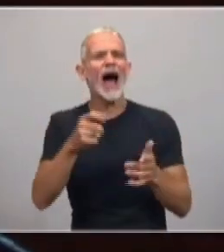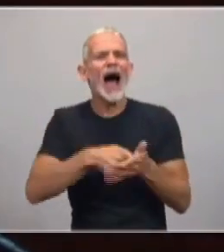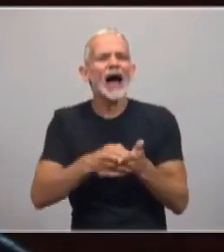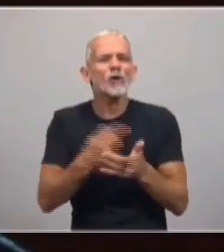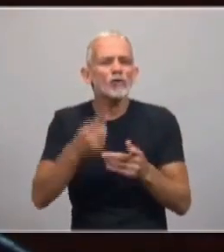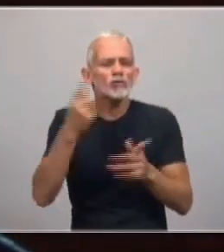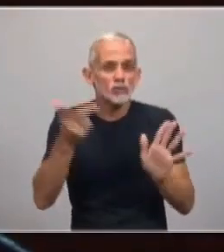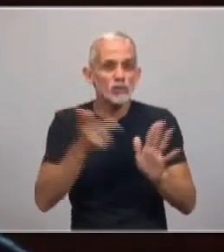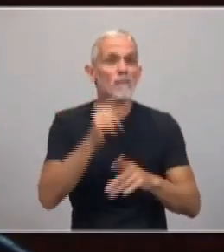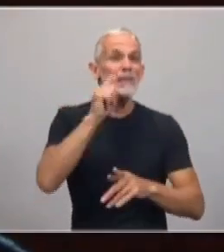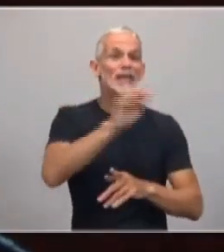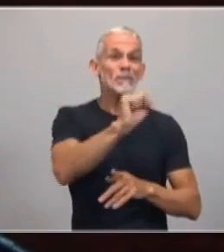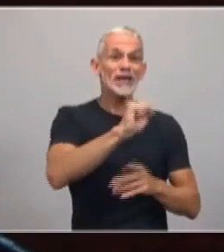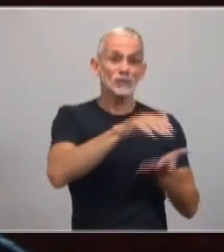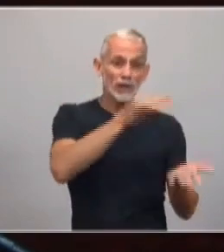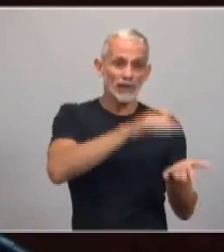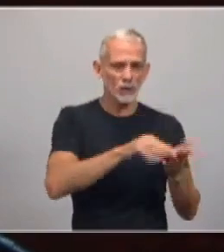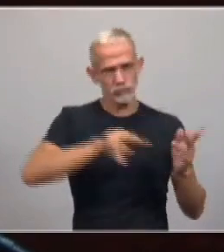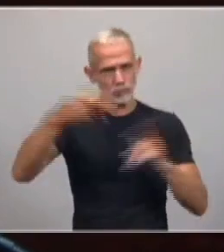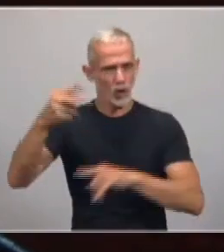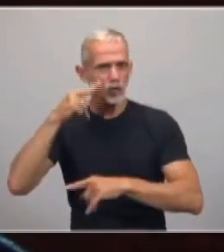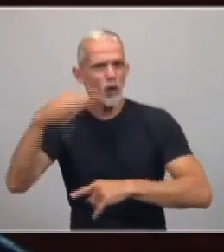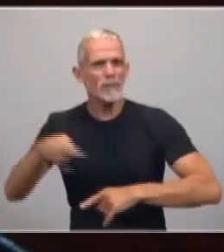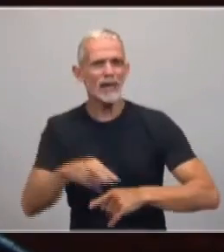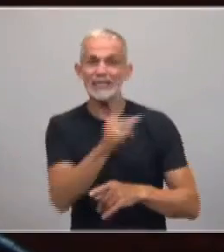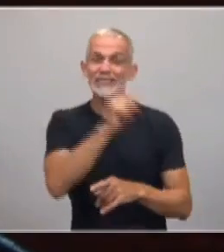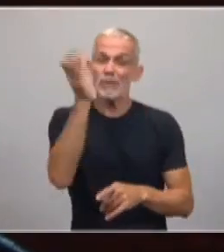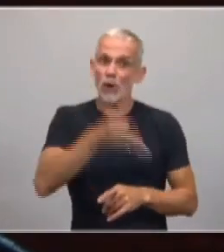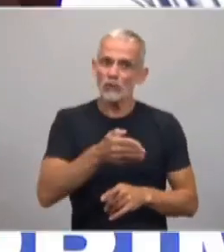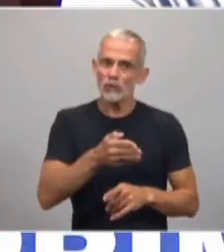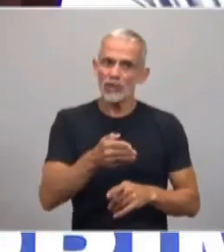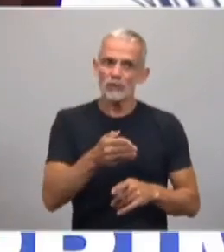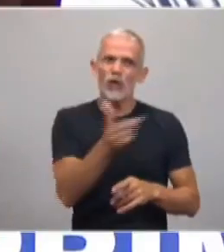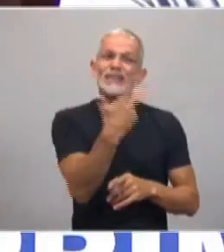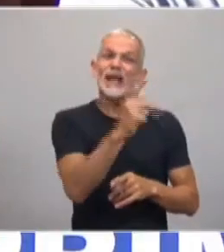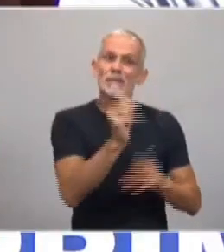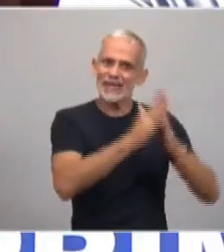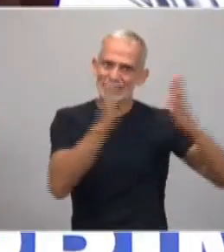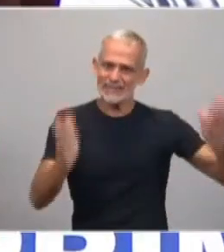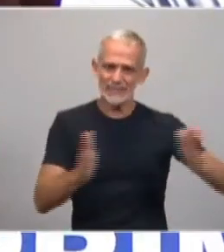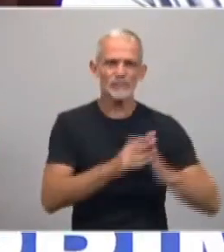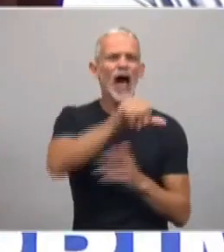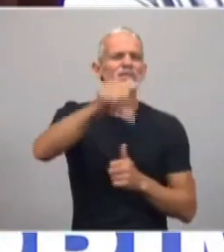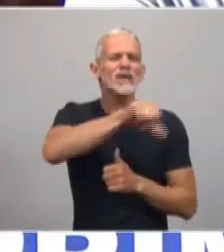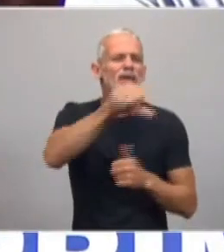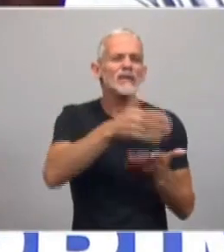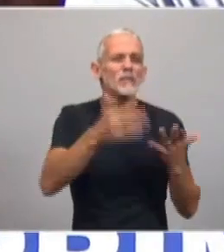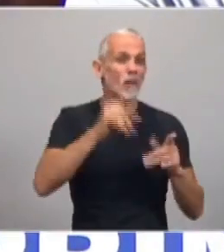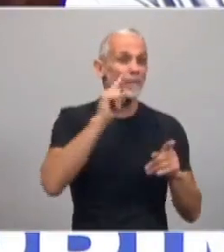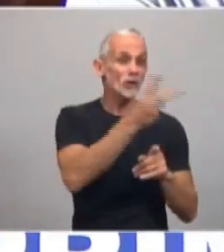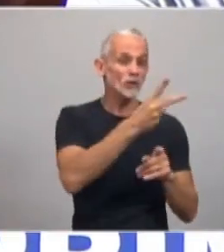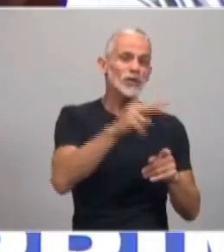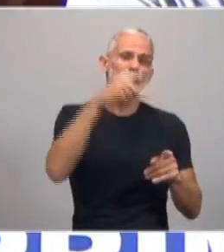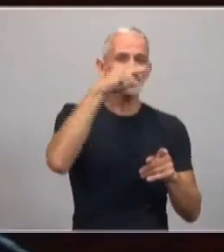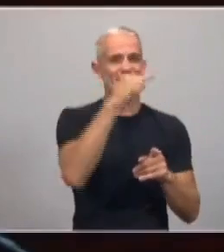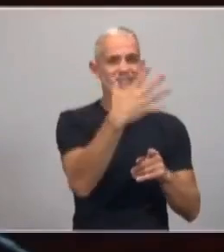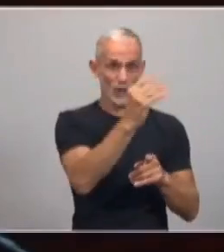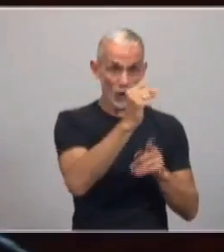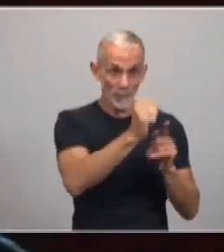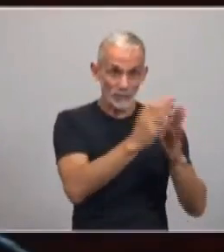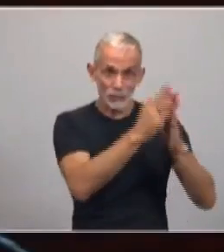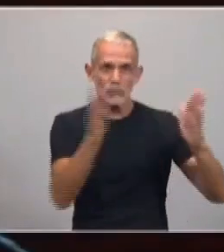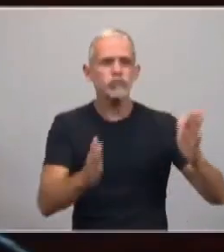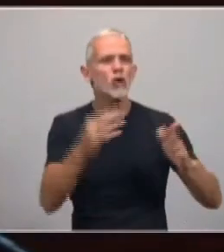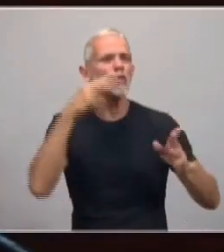de 1.000 pesos el kilo a 2.000, un 100% de aumento en 3 meses. El aceite de 1.275